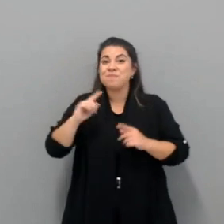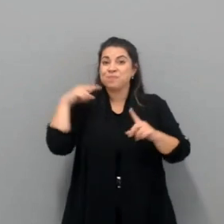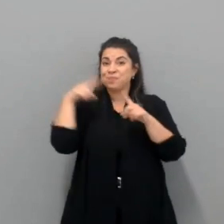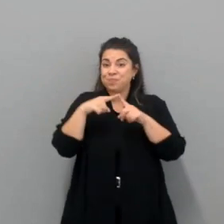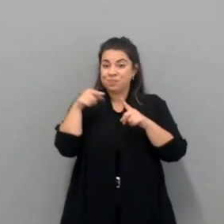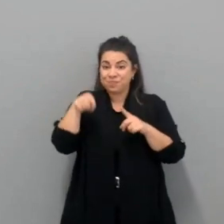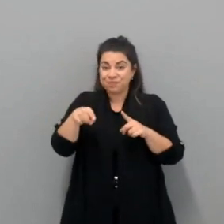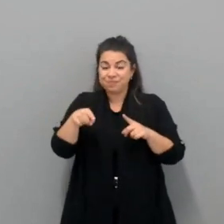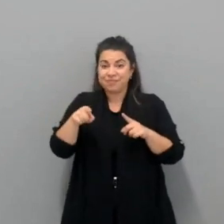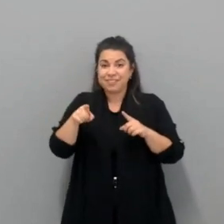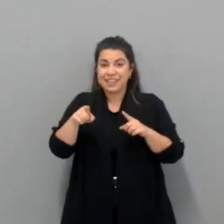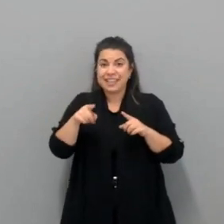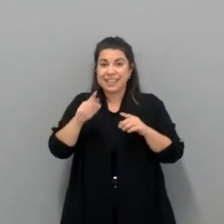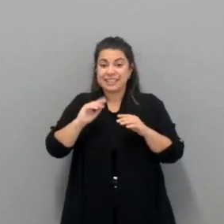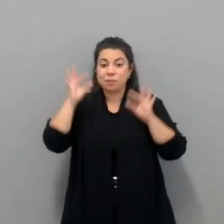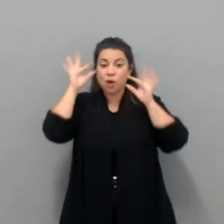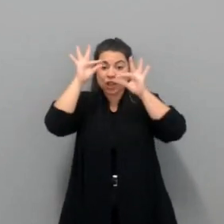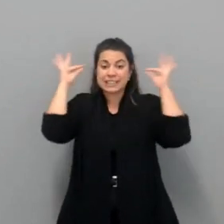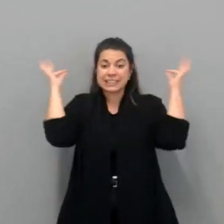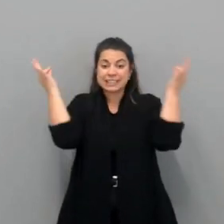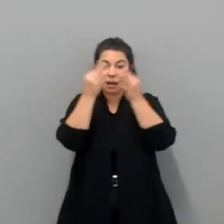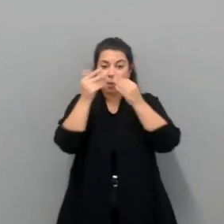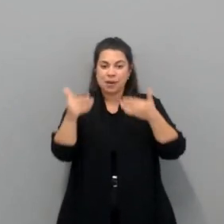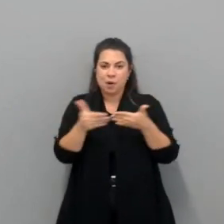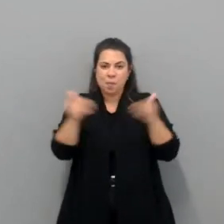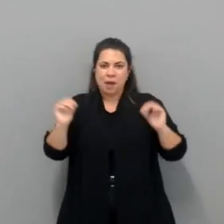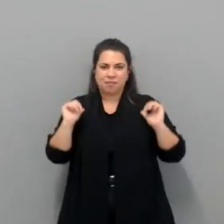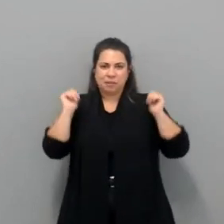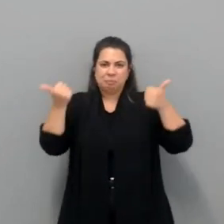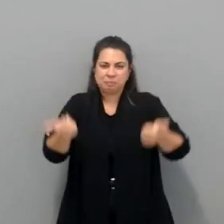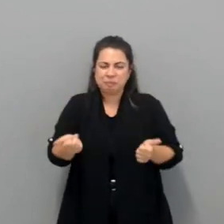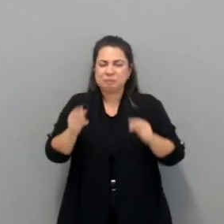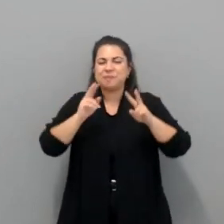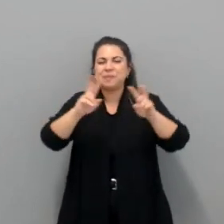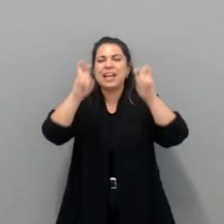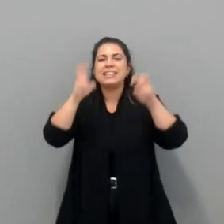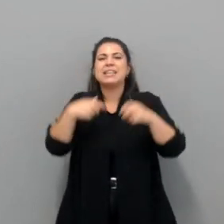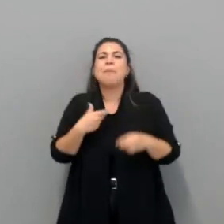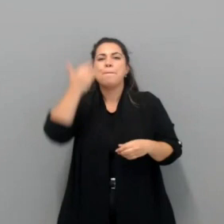a este primer seminario del Congreso de la Parálisis Cerebral.